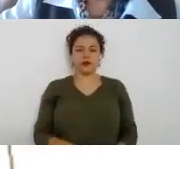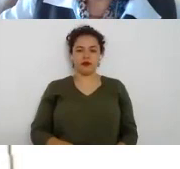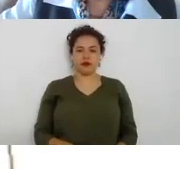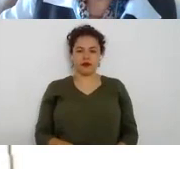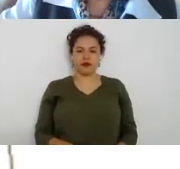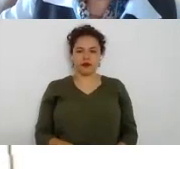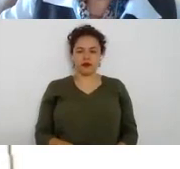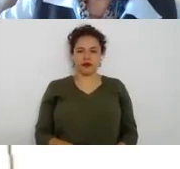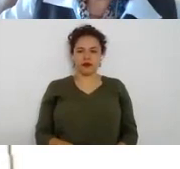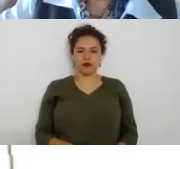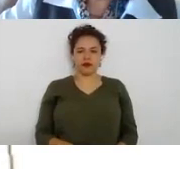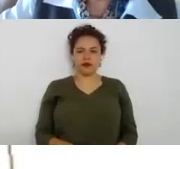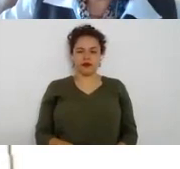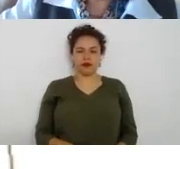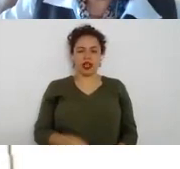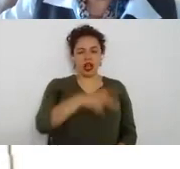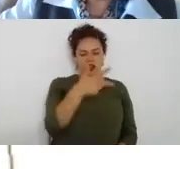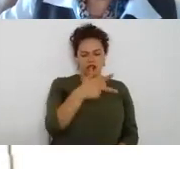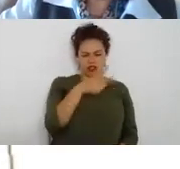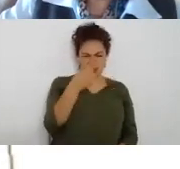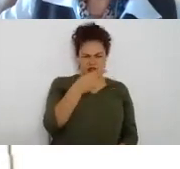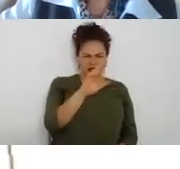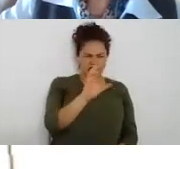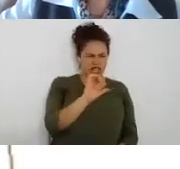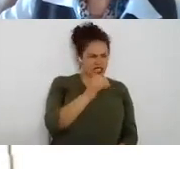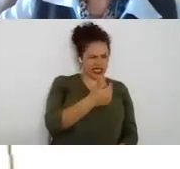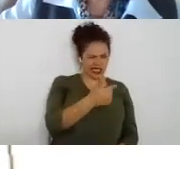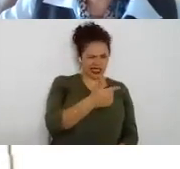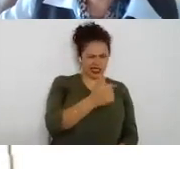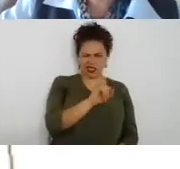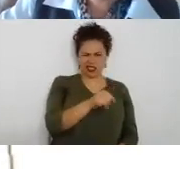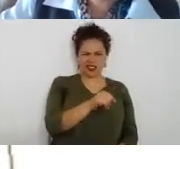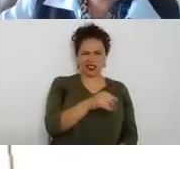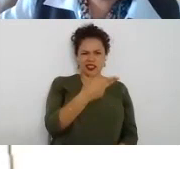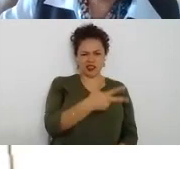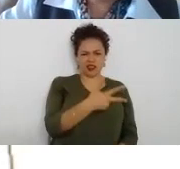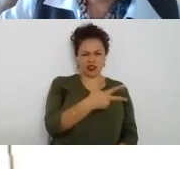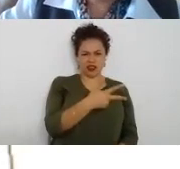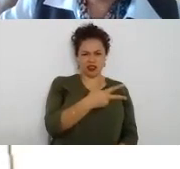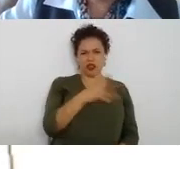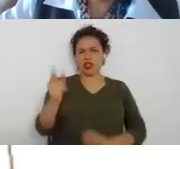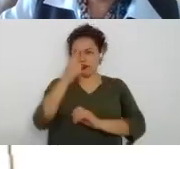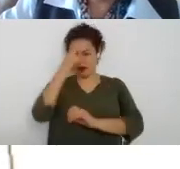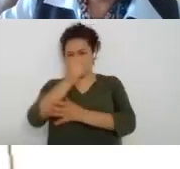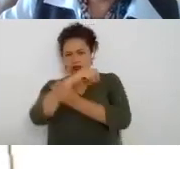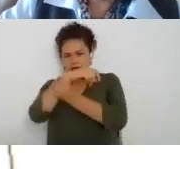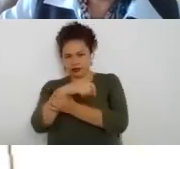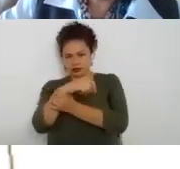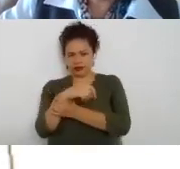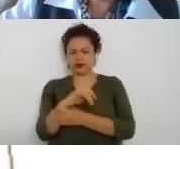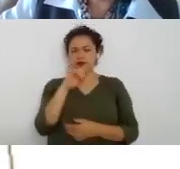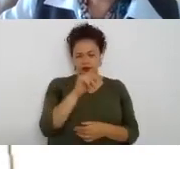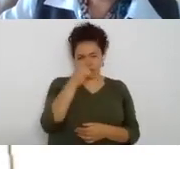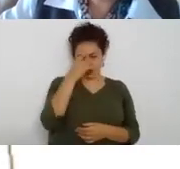El vendaje del 8, algo así se llamaba, ¿no? El tipo 8. De sujeción. De sujeción, que